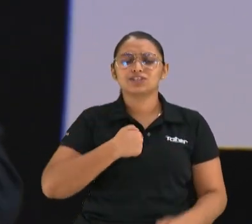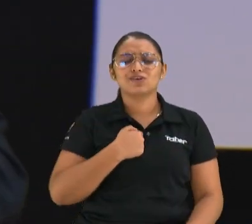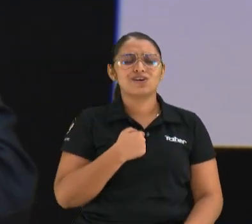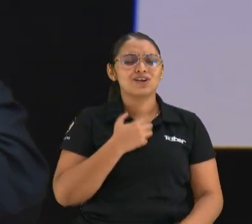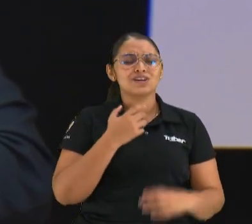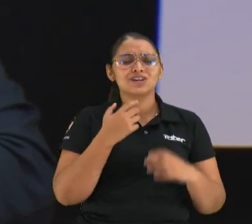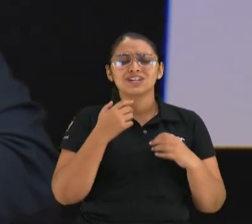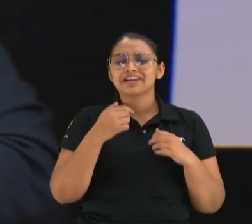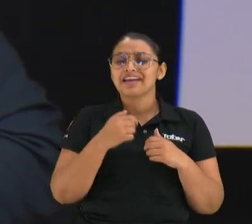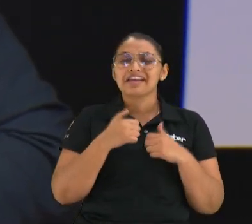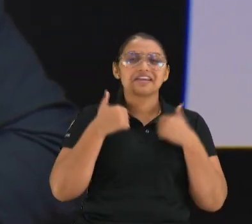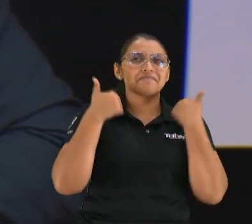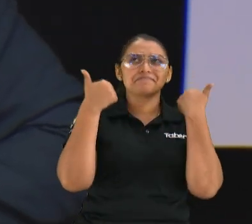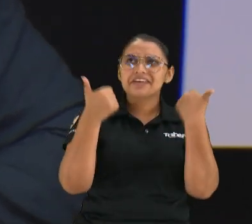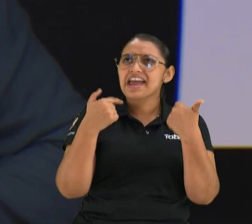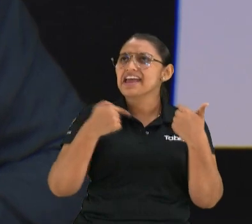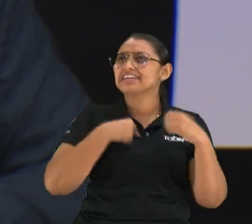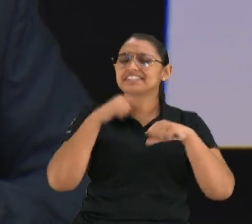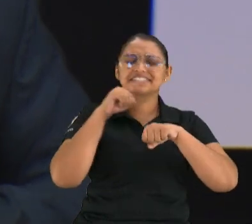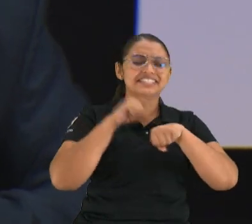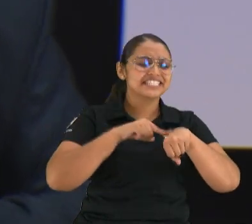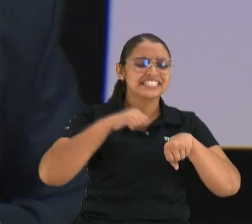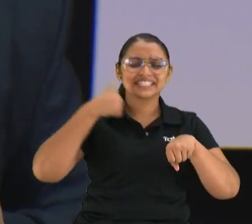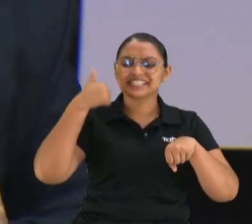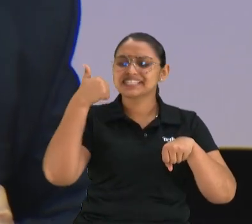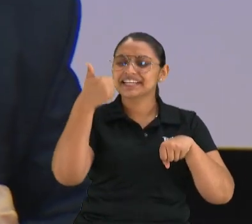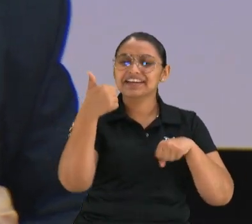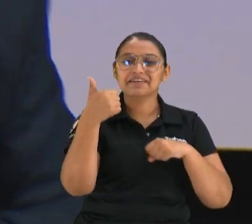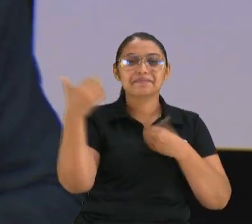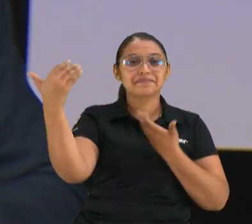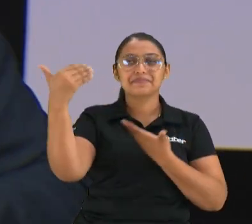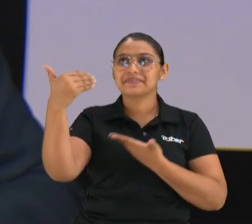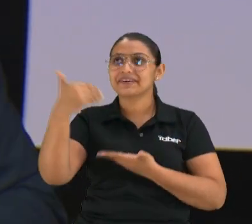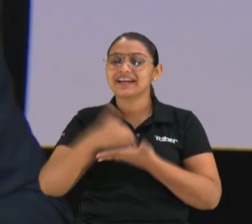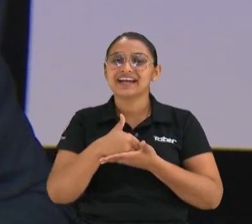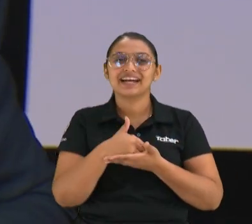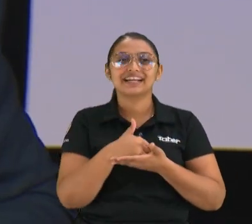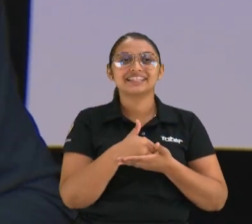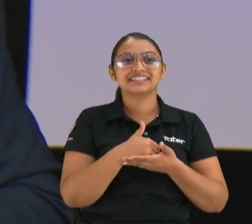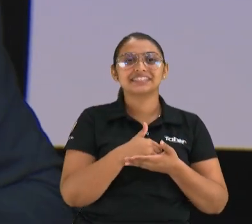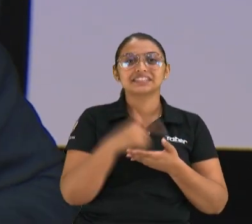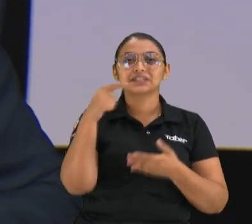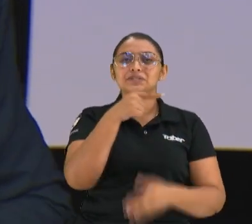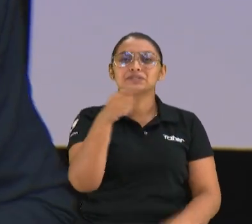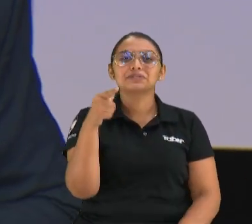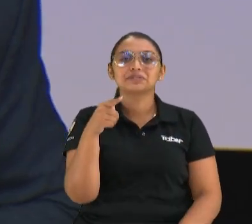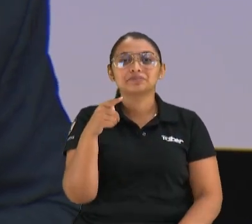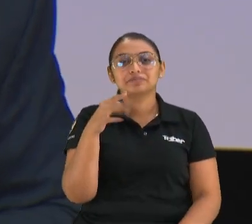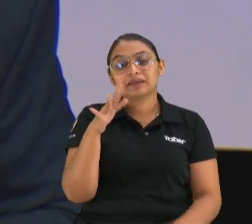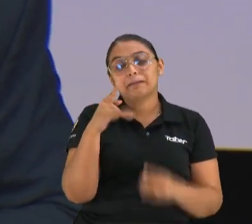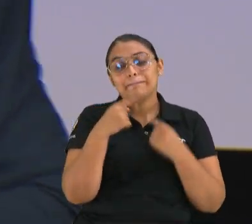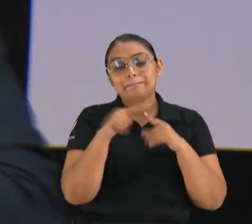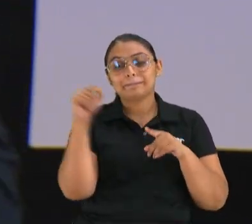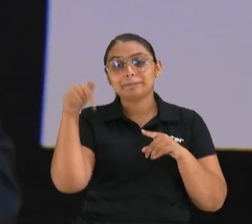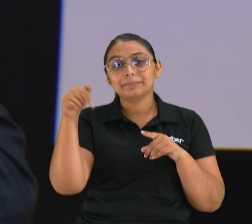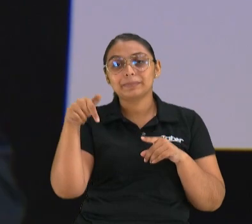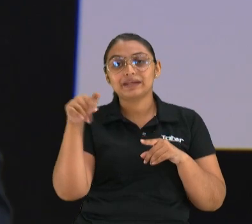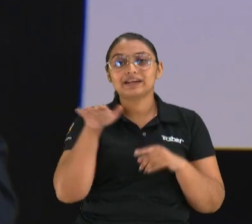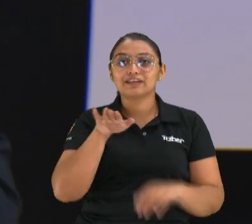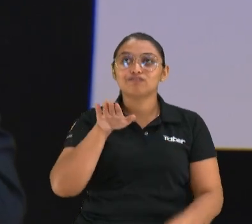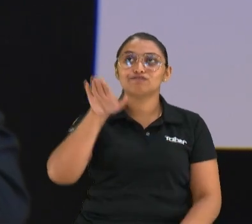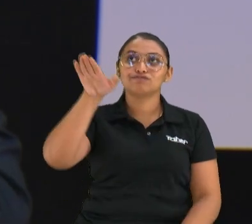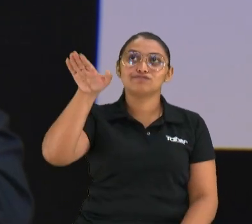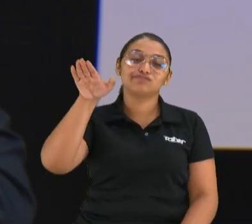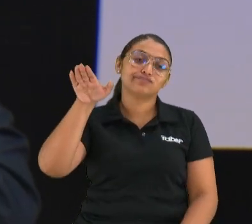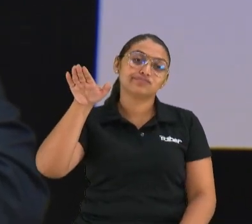temprano y ustedes saben que la aerolínea nacional es súper buena en servicio su maletas nunca salen le cobran hasta por estornudar el mismo